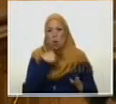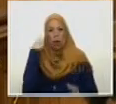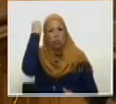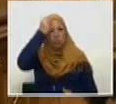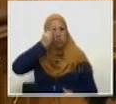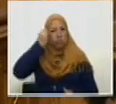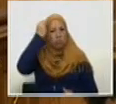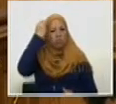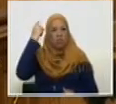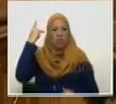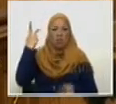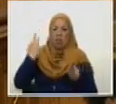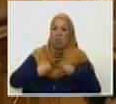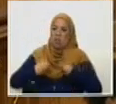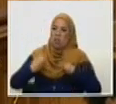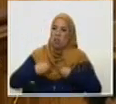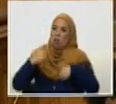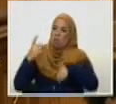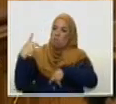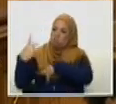los tiempos que estamos viviendo.